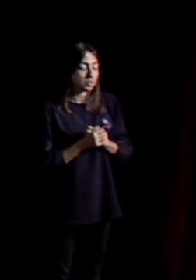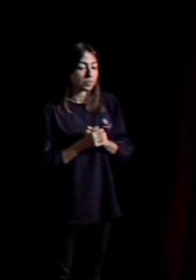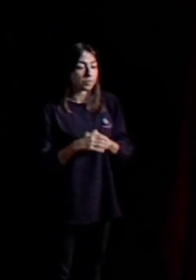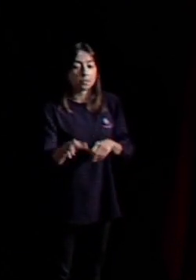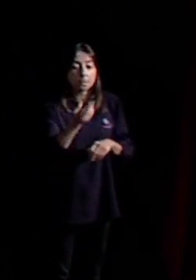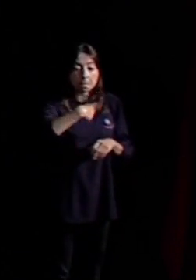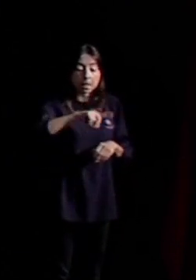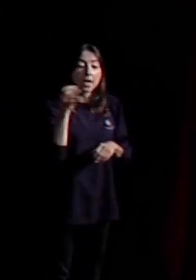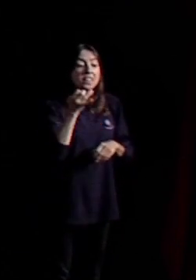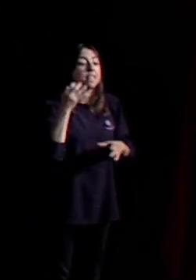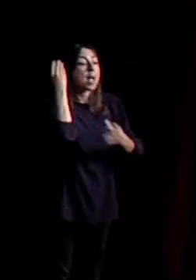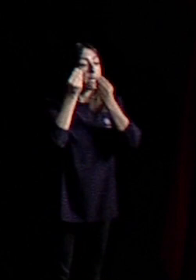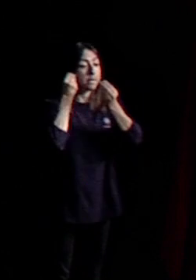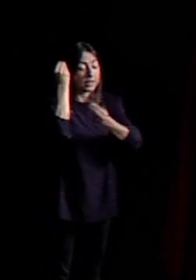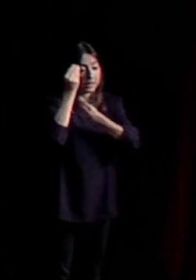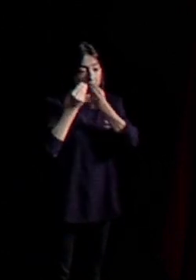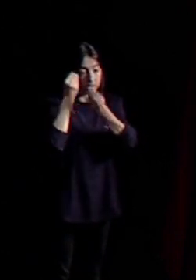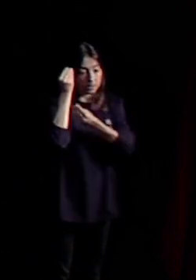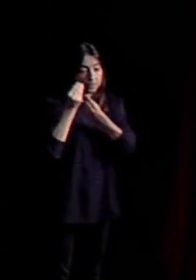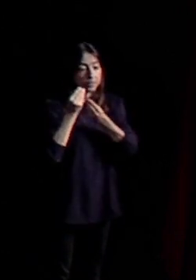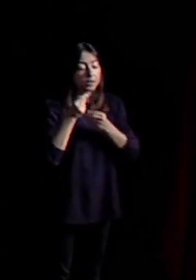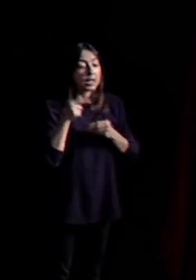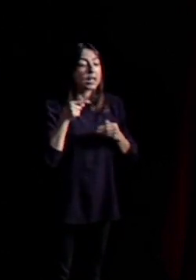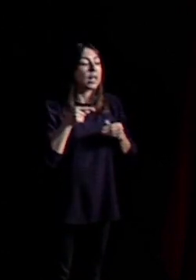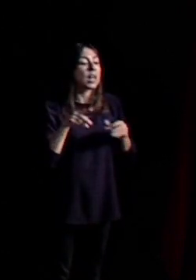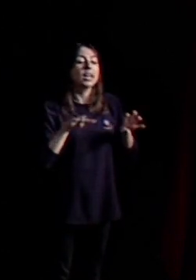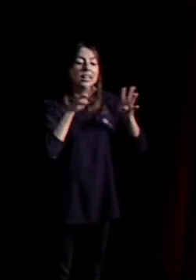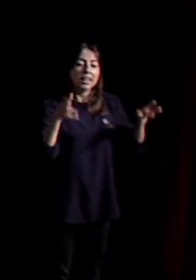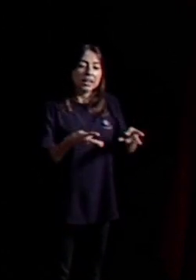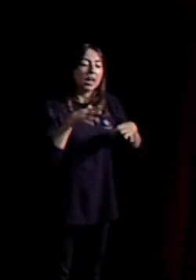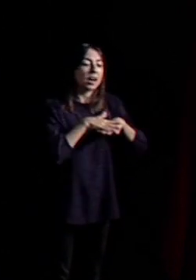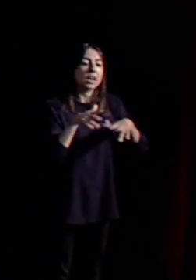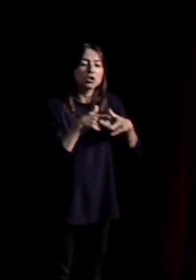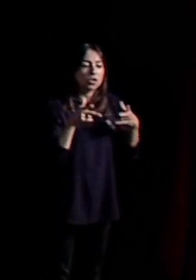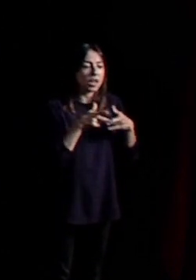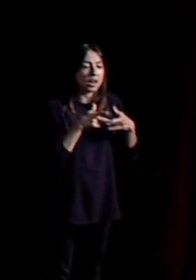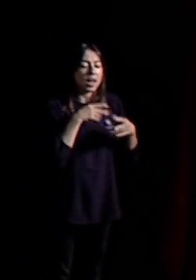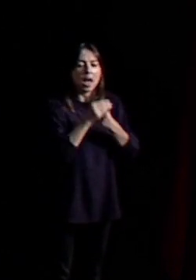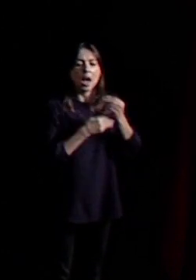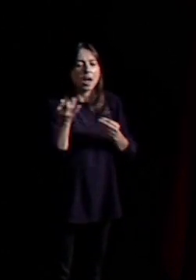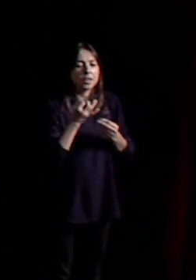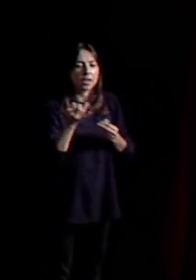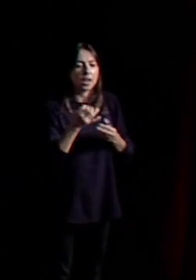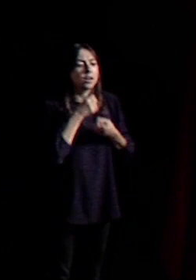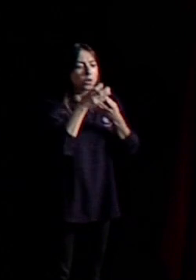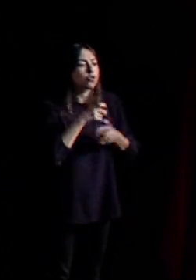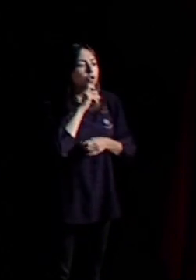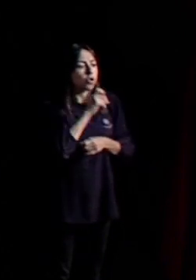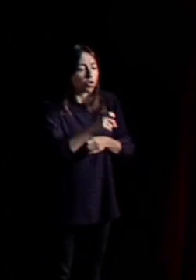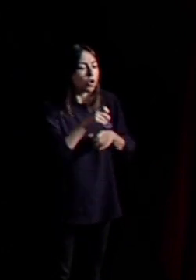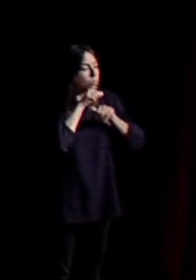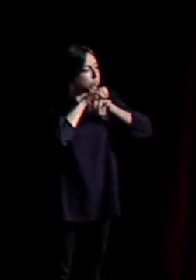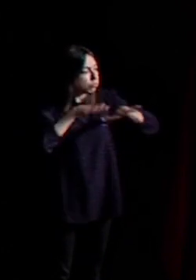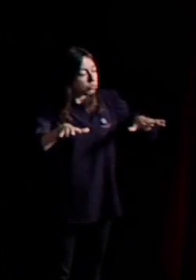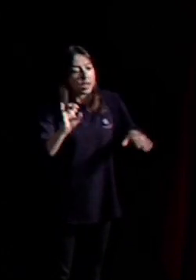ustedes tienen que pensar que Internet y las redes sociales lo que hacen es propagar el discurso de odio. Cualquier tipo de